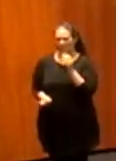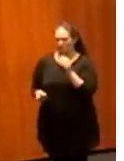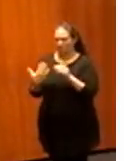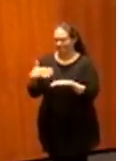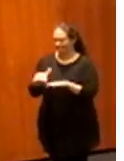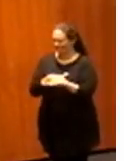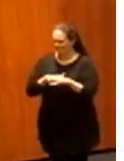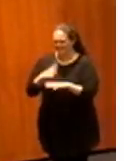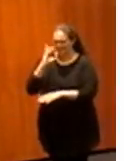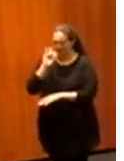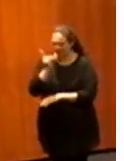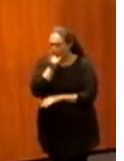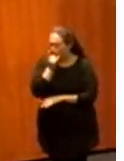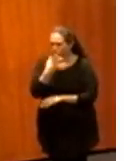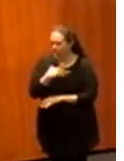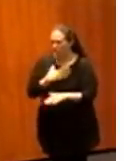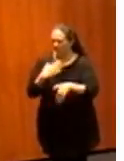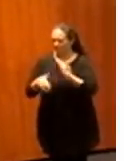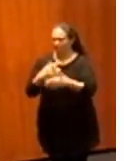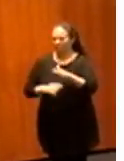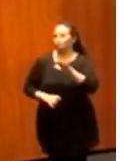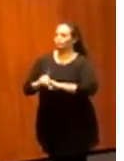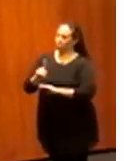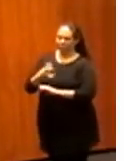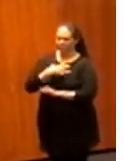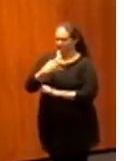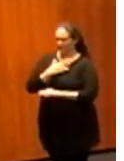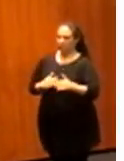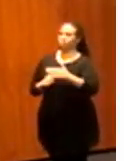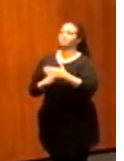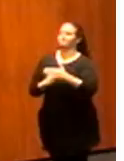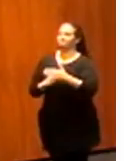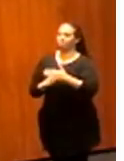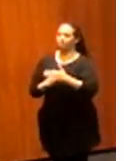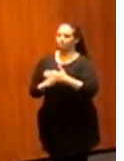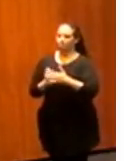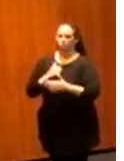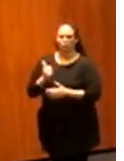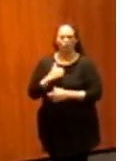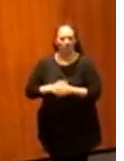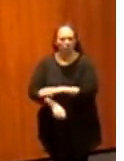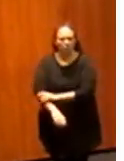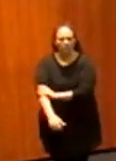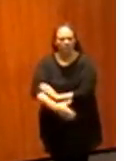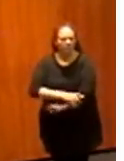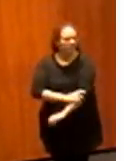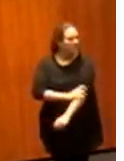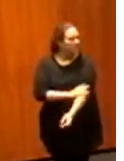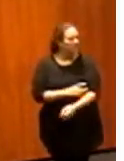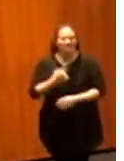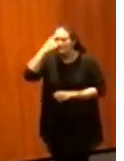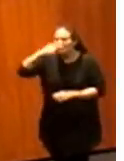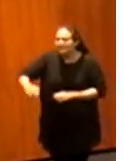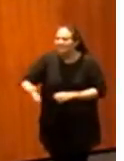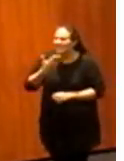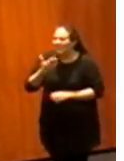bases erróneas y no se puede continuar el aprendizaje y ahí se va bloqueando. Por cierto, me dijeron, "¿Sabéis cuándo se las a qué edad se